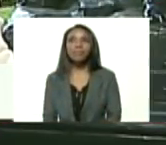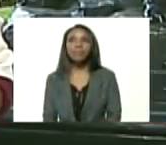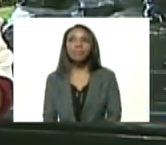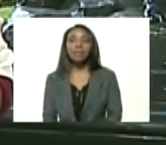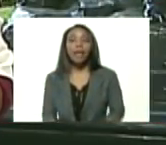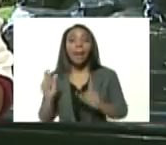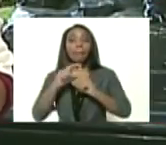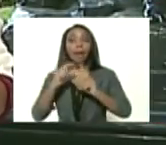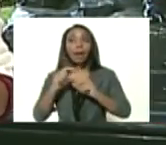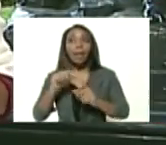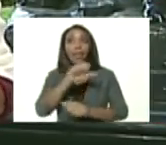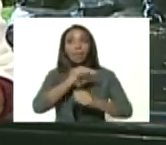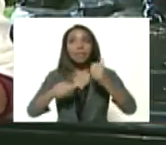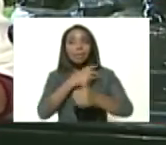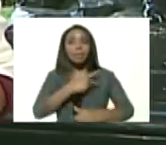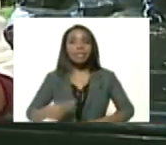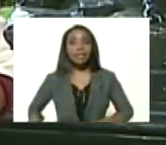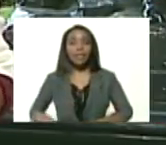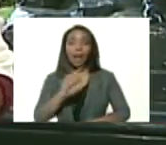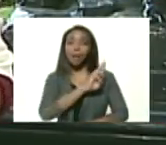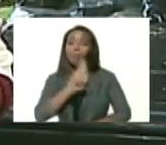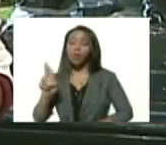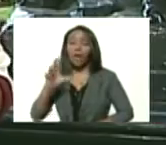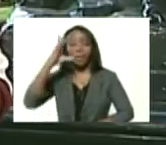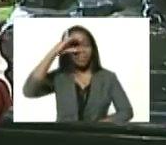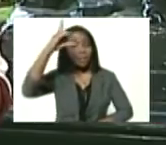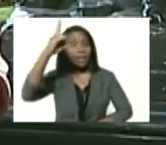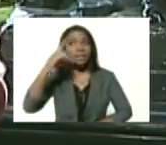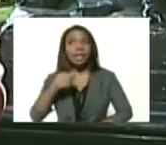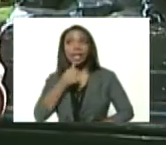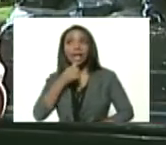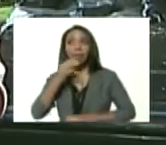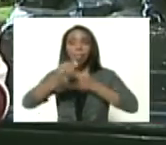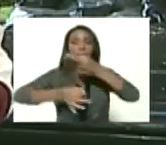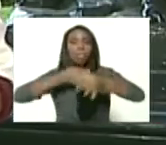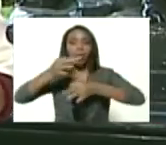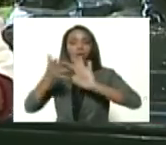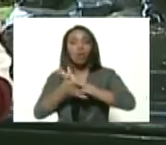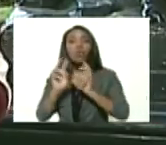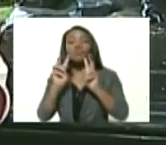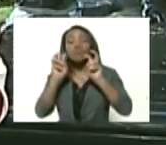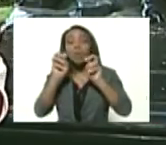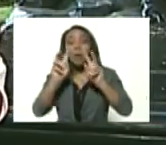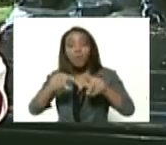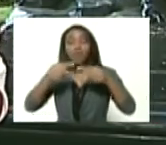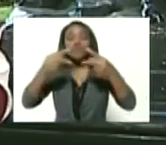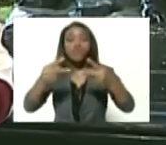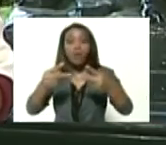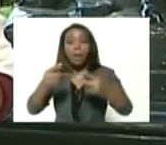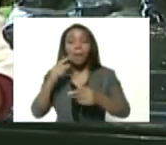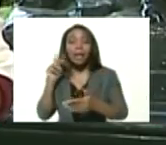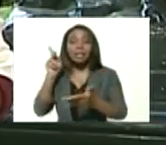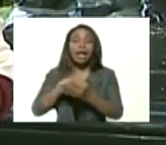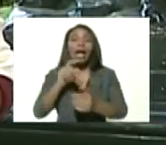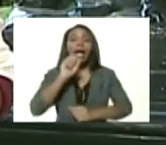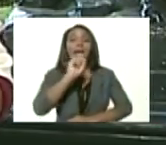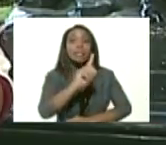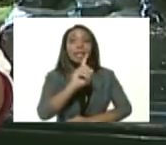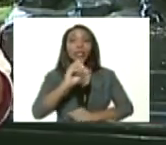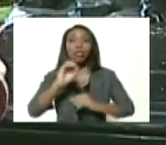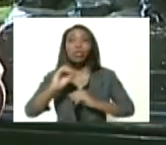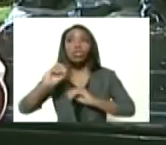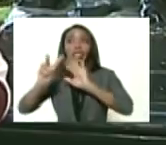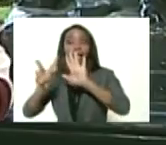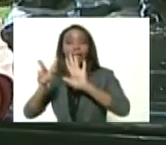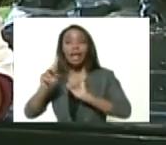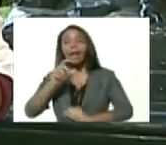Eran las palabras de la vicepresidenta ejecutiva de la República, doctora Delcy Rodríguez, quien daba cuenta de la aparición de un nuevo caso de coronavirus para llegar a 107 en Venezuela.